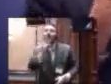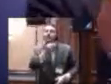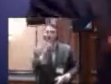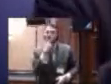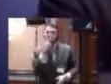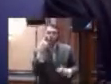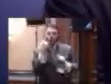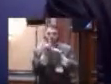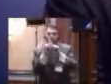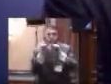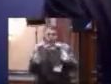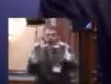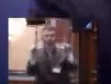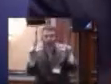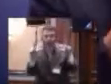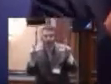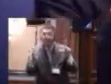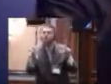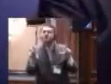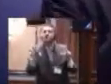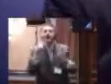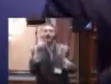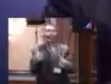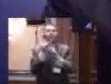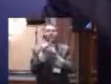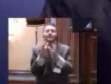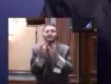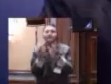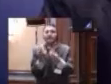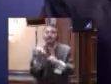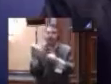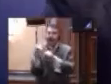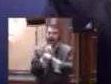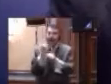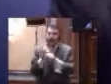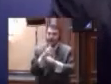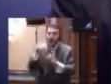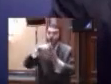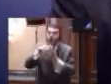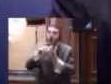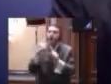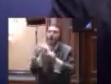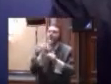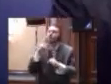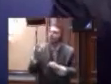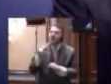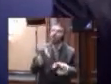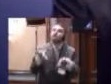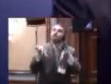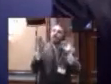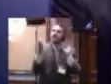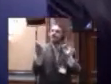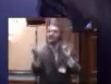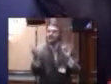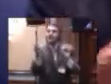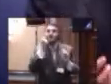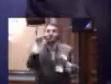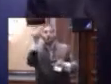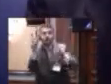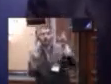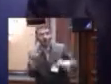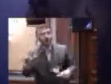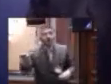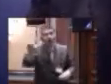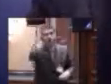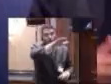nueva relación social y una nueva relación política. Y creo que para eso puede servir este